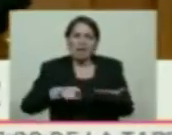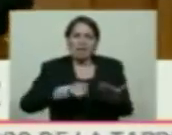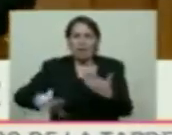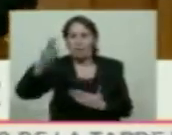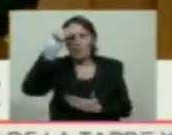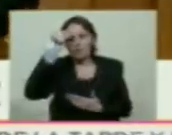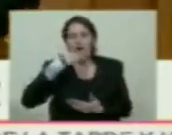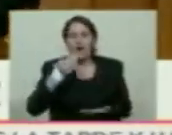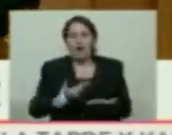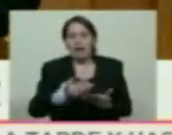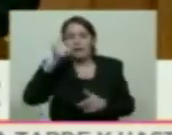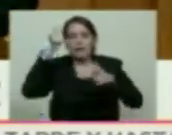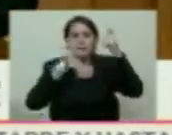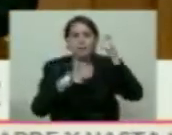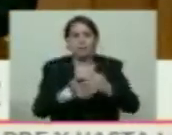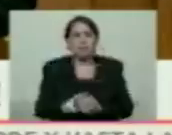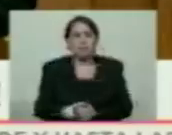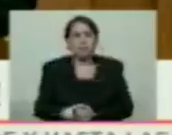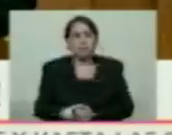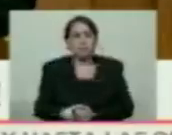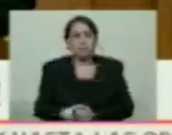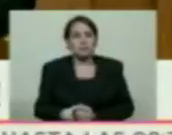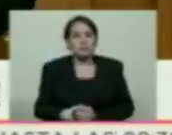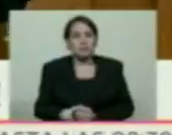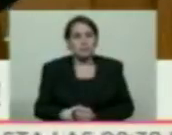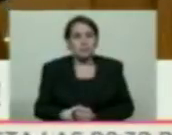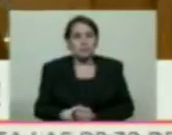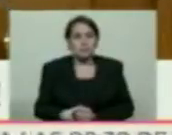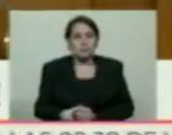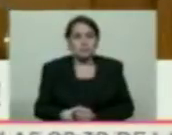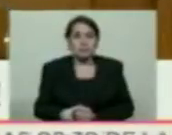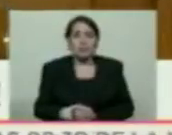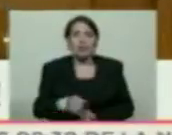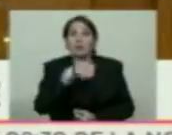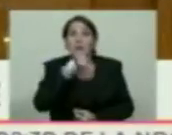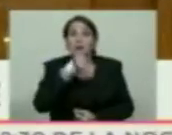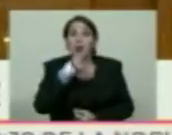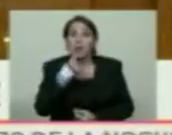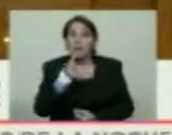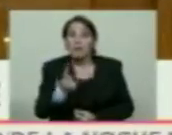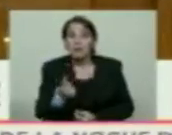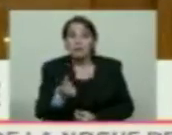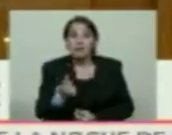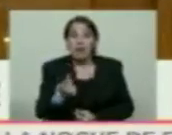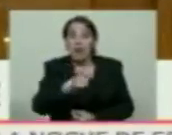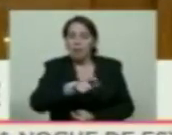Chávez. Su profesora de historia. Mi abuela me cuenta que aquí la gente no tenía derecho a